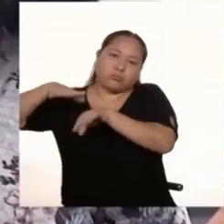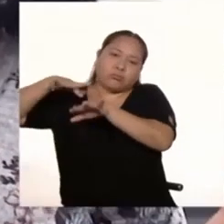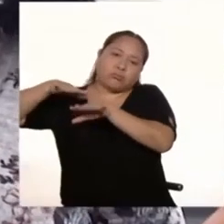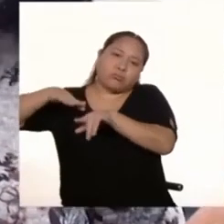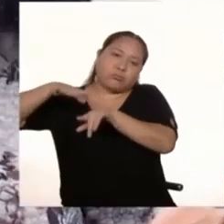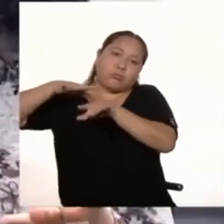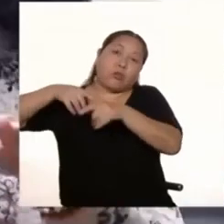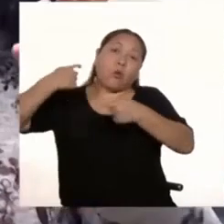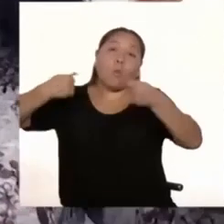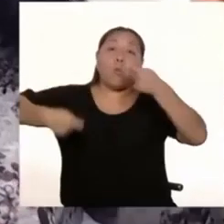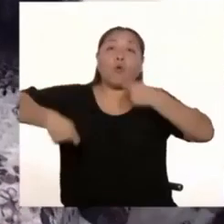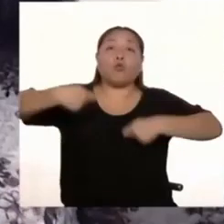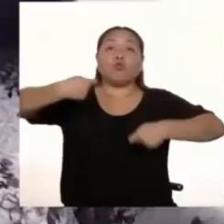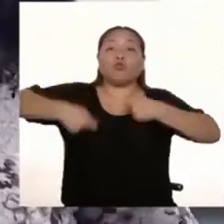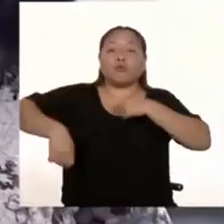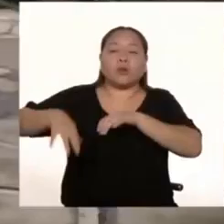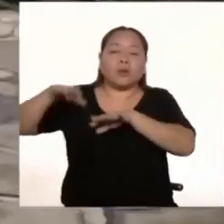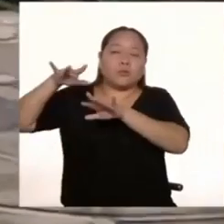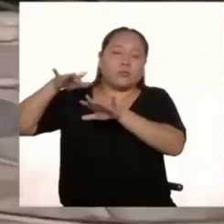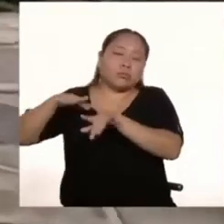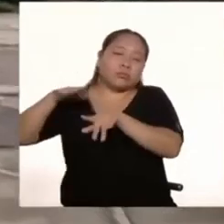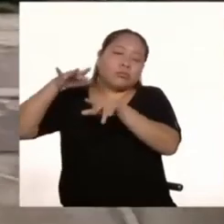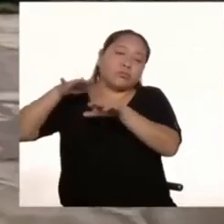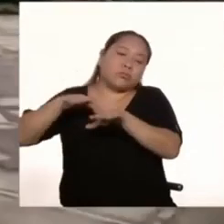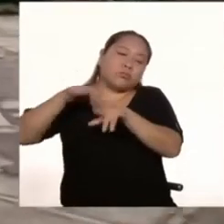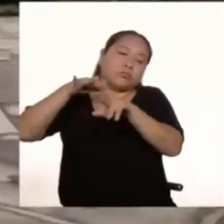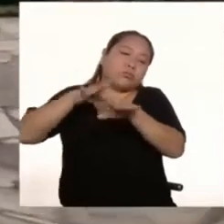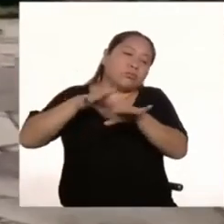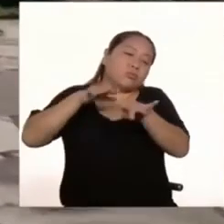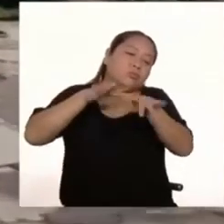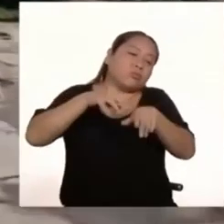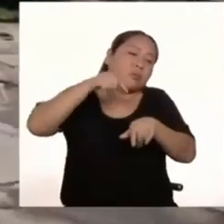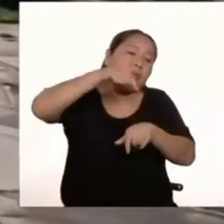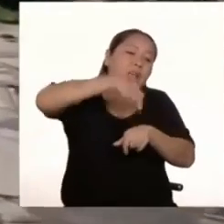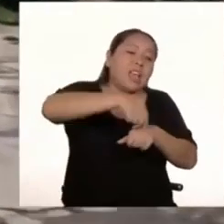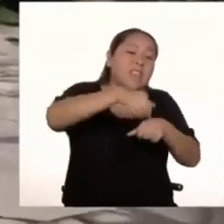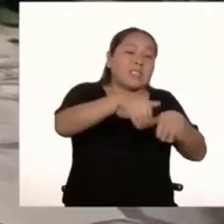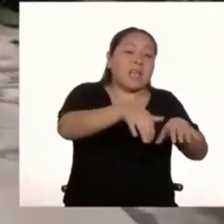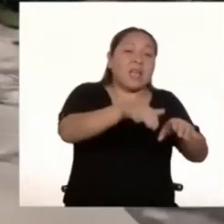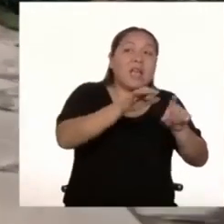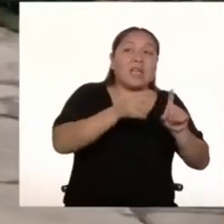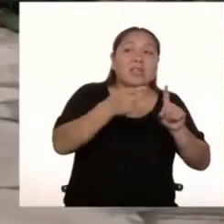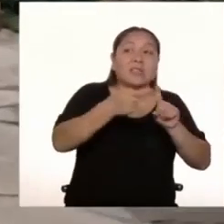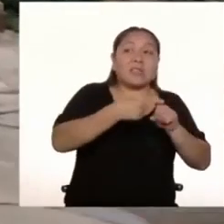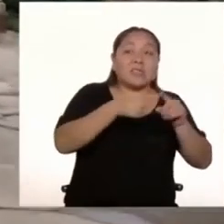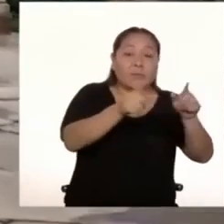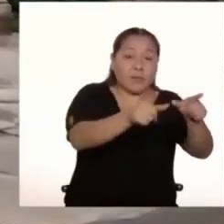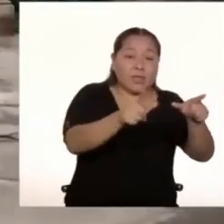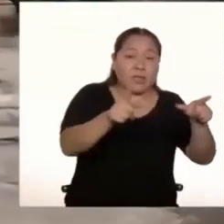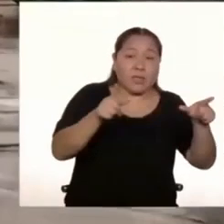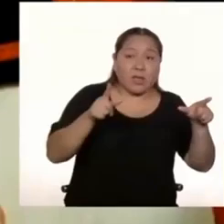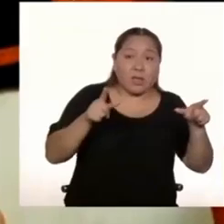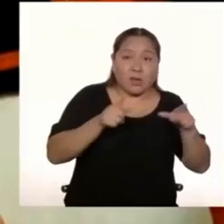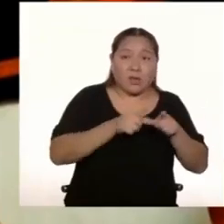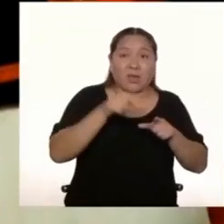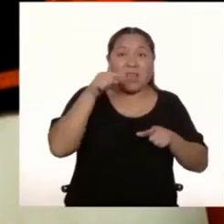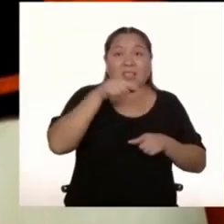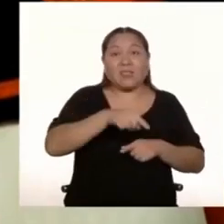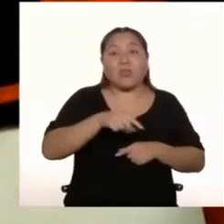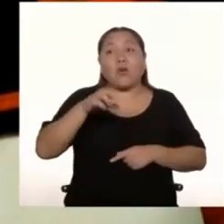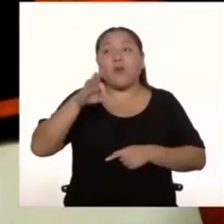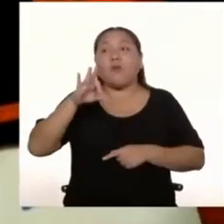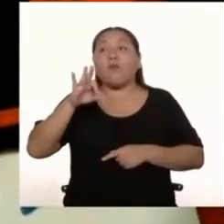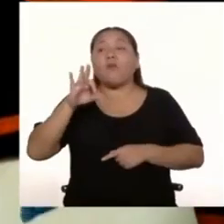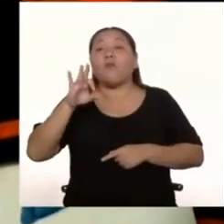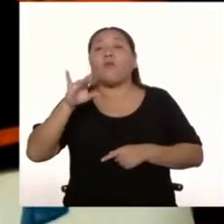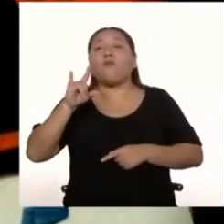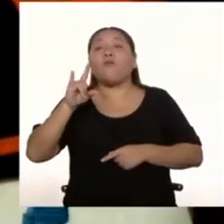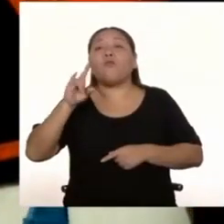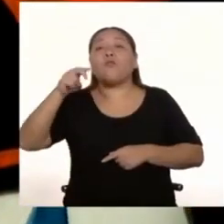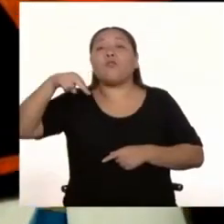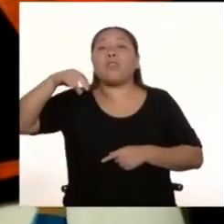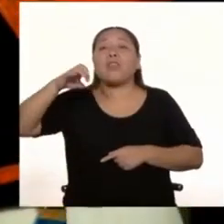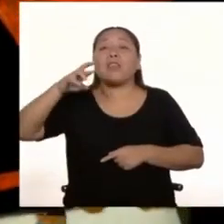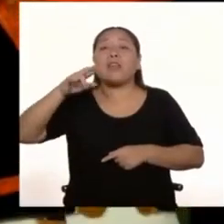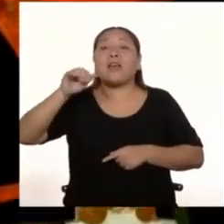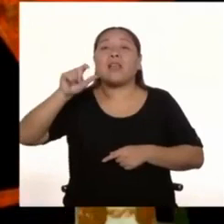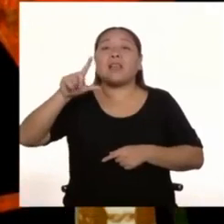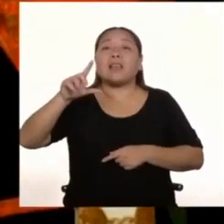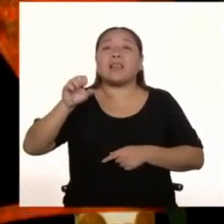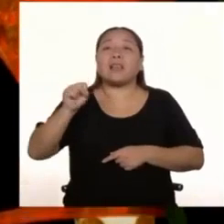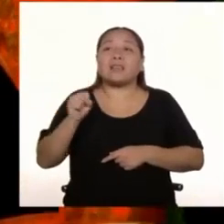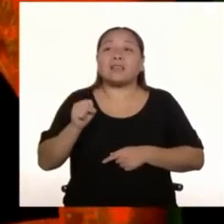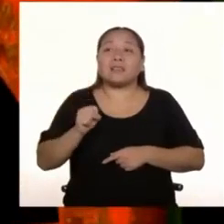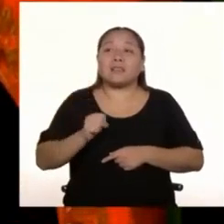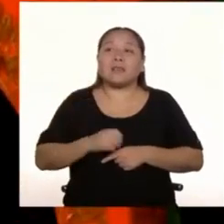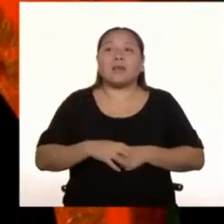banda de músicos hasta este cementerio. Esos funerales apoteósicos fueron, por ejemplo, para